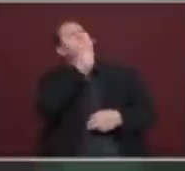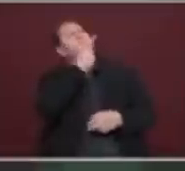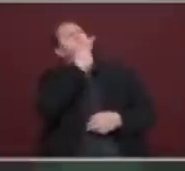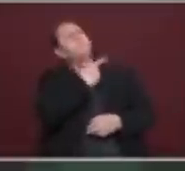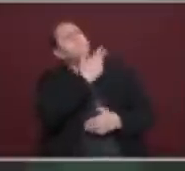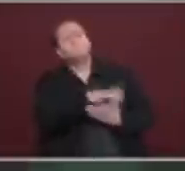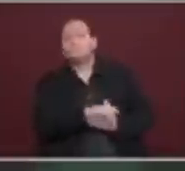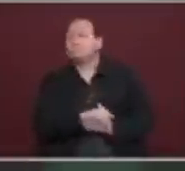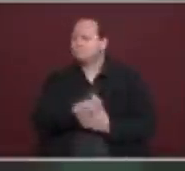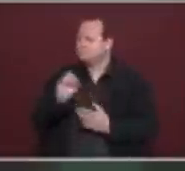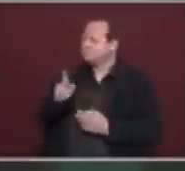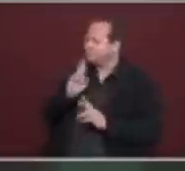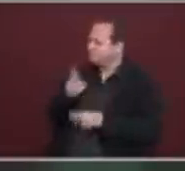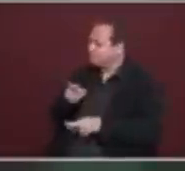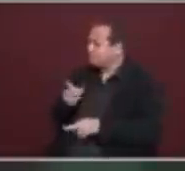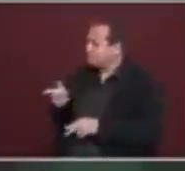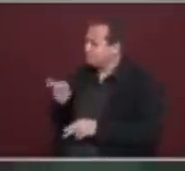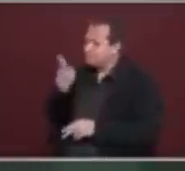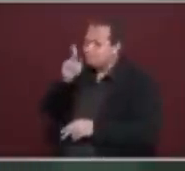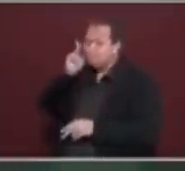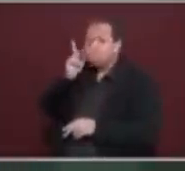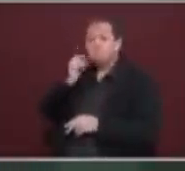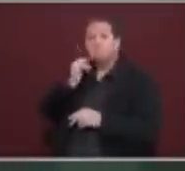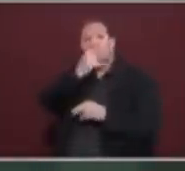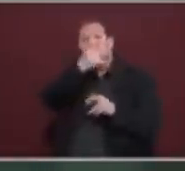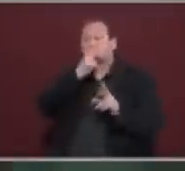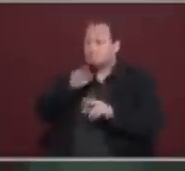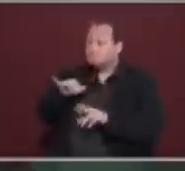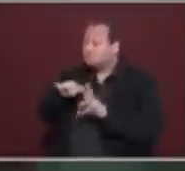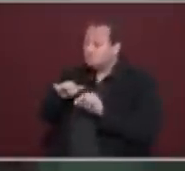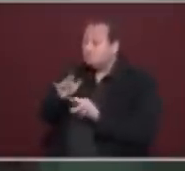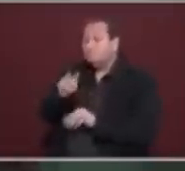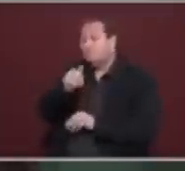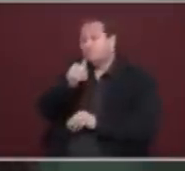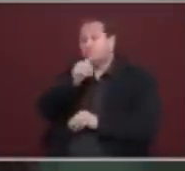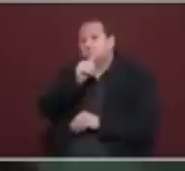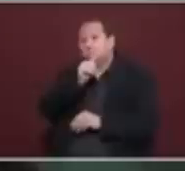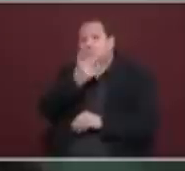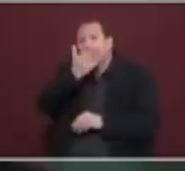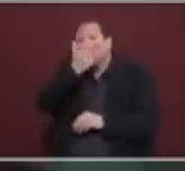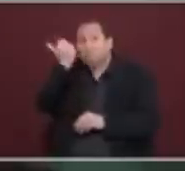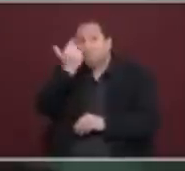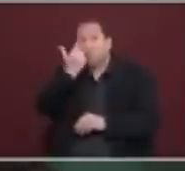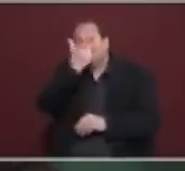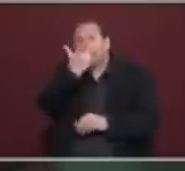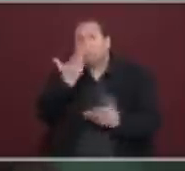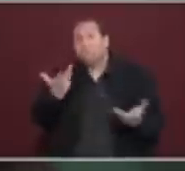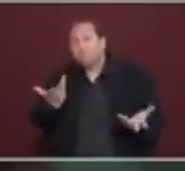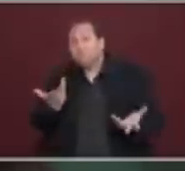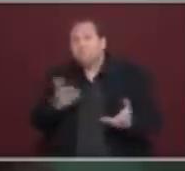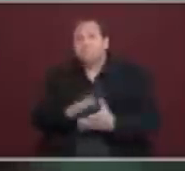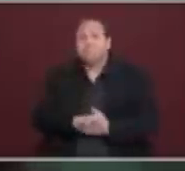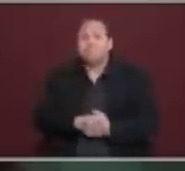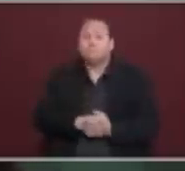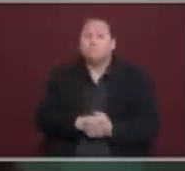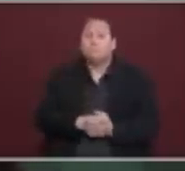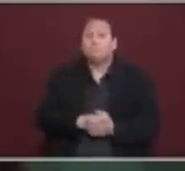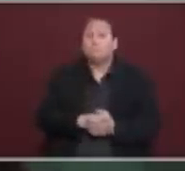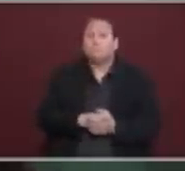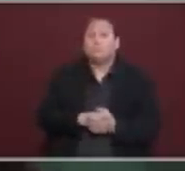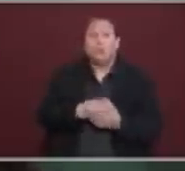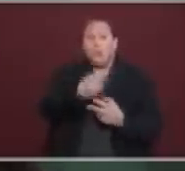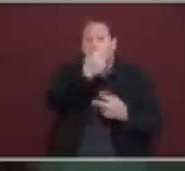vamos a analizar no conozco sobre lo de la no